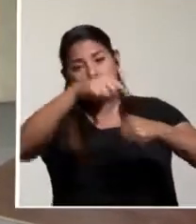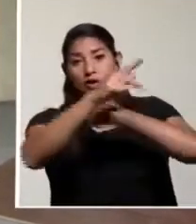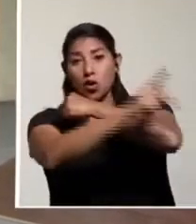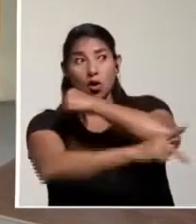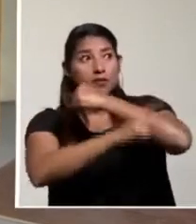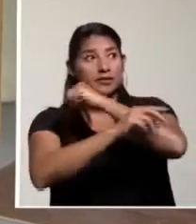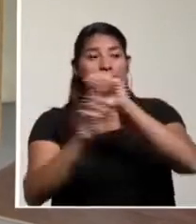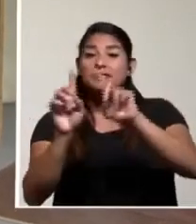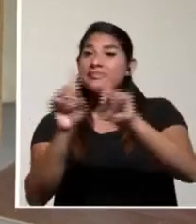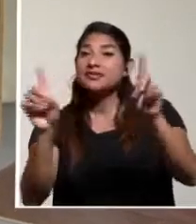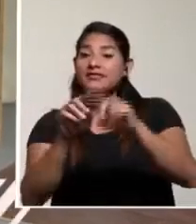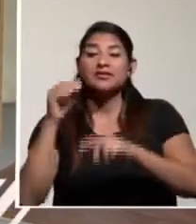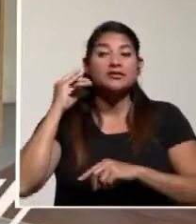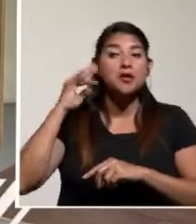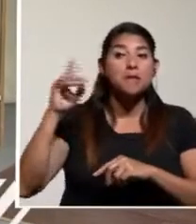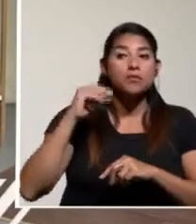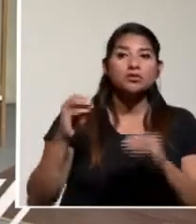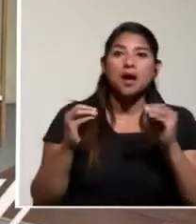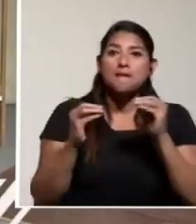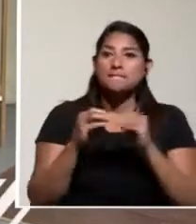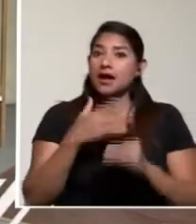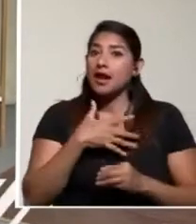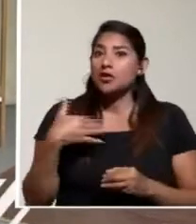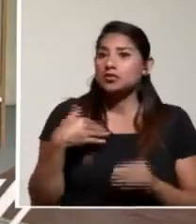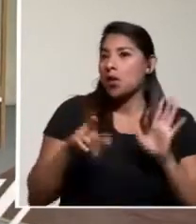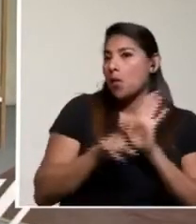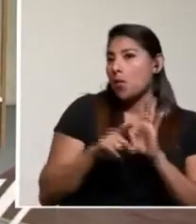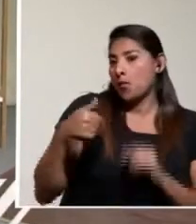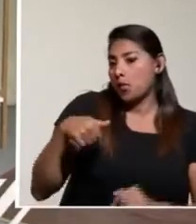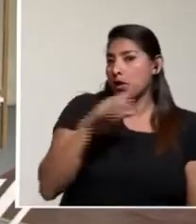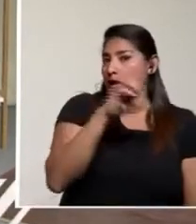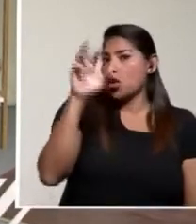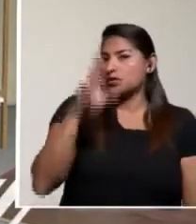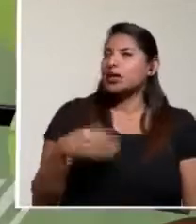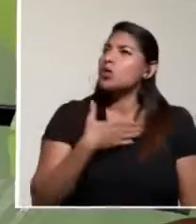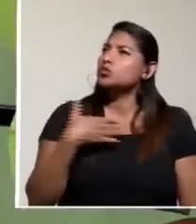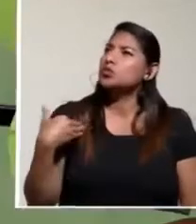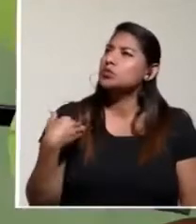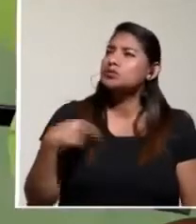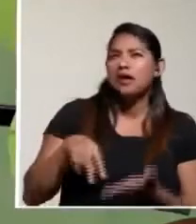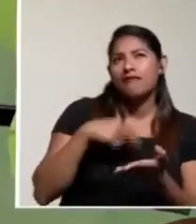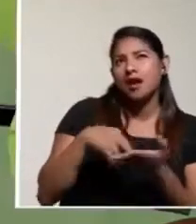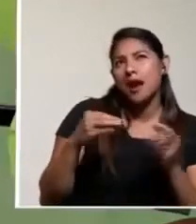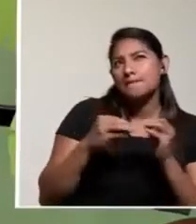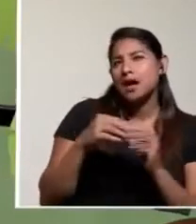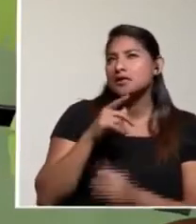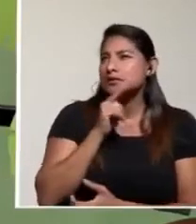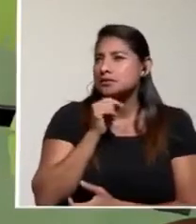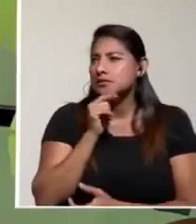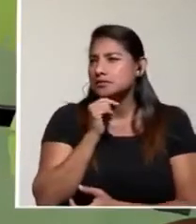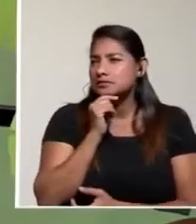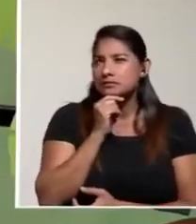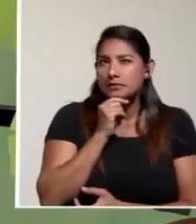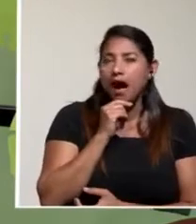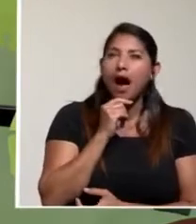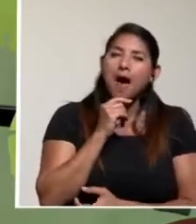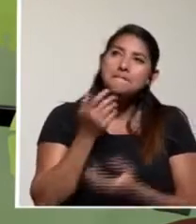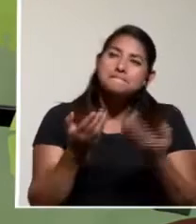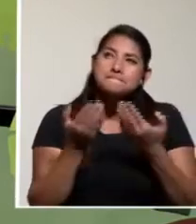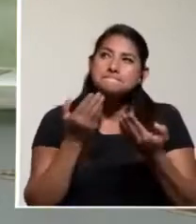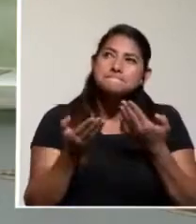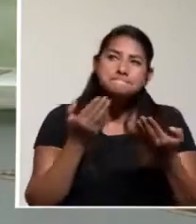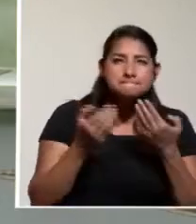tienen diferente música que les agrada más, como a nosotros, como aquí en Costa Rica, ¿qué nos gusta bailar más, Niña Carla? Ay, bueno, bailamos puede